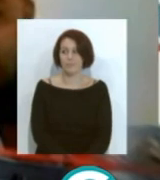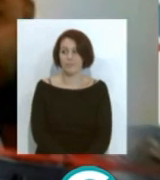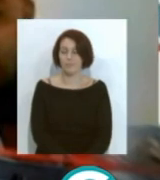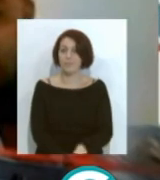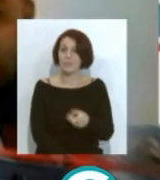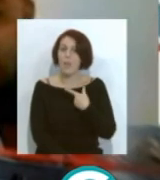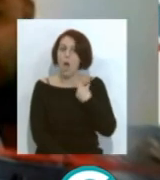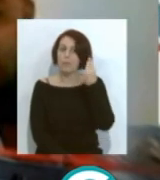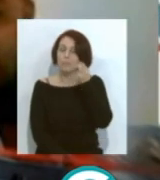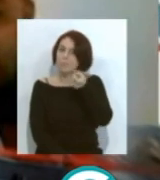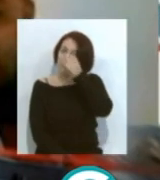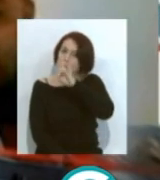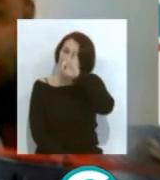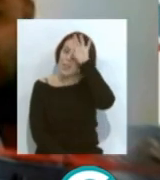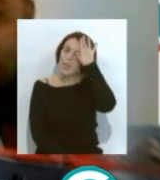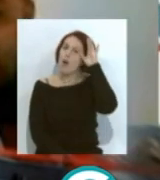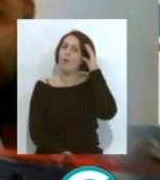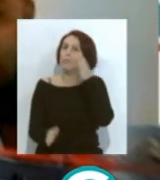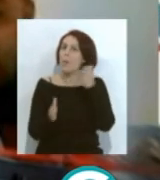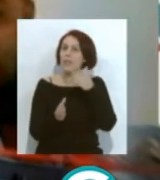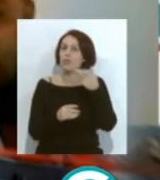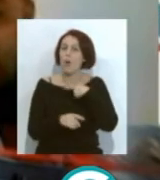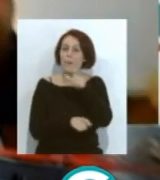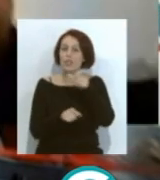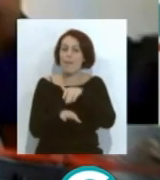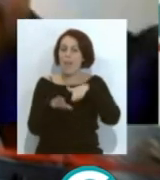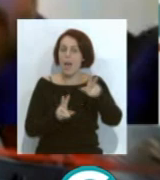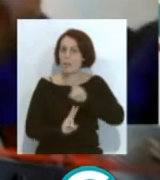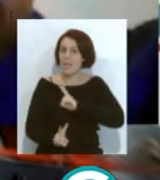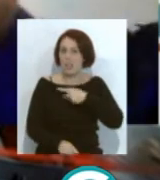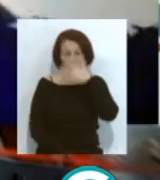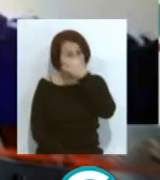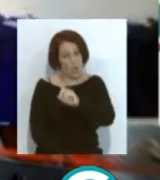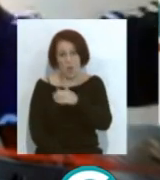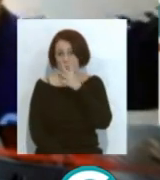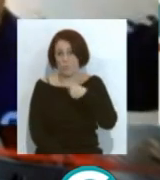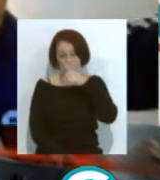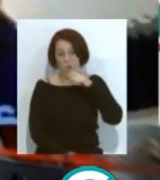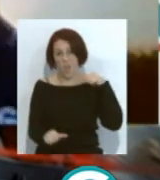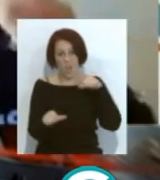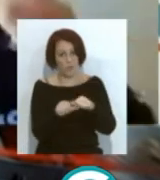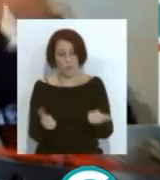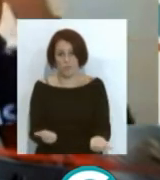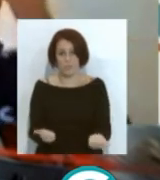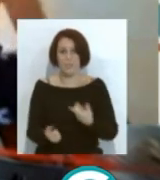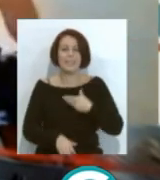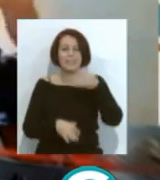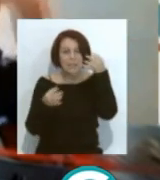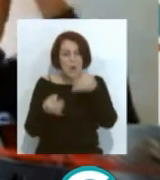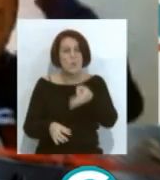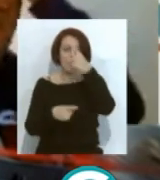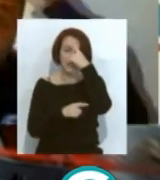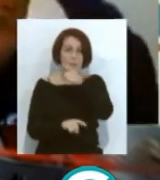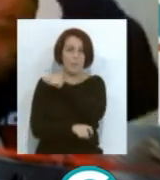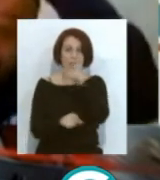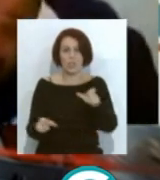está resultando, te ha sorprendido en algún momento la respuesta del aficionado? Bueno, yo creo que no, porque llevas muchos años en esto y seguro que sabes